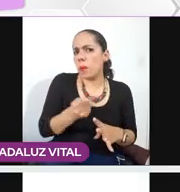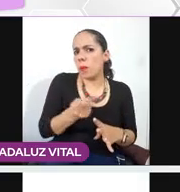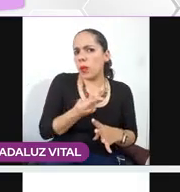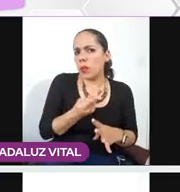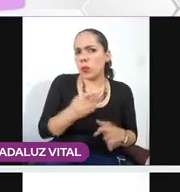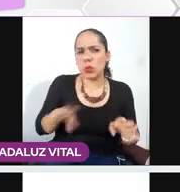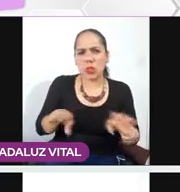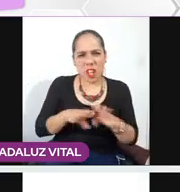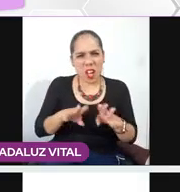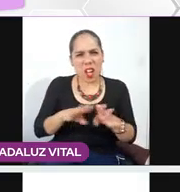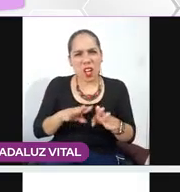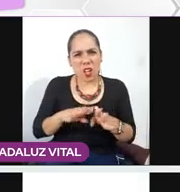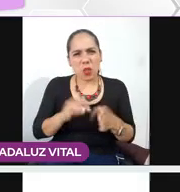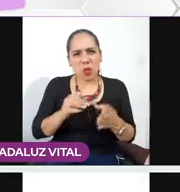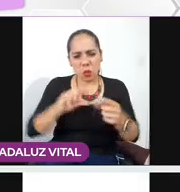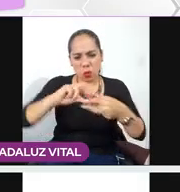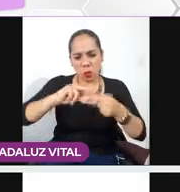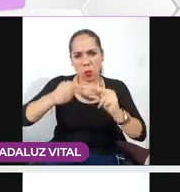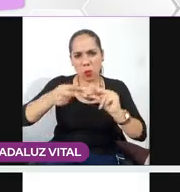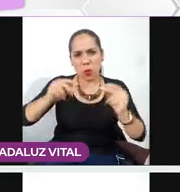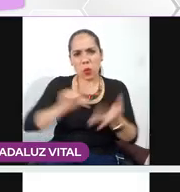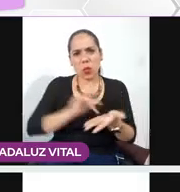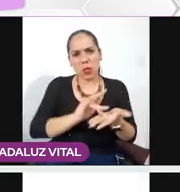¿Es posible, doctoras?